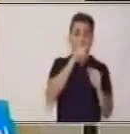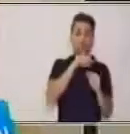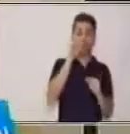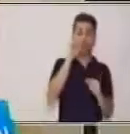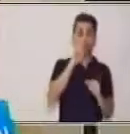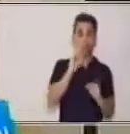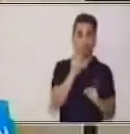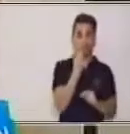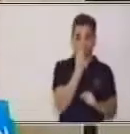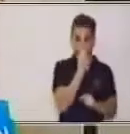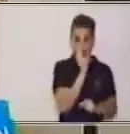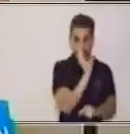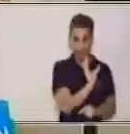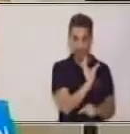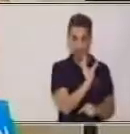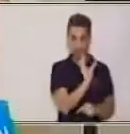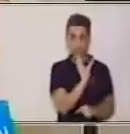término